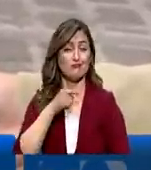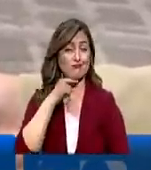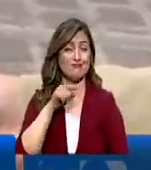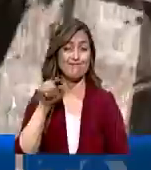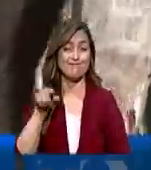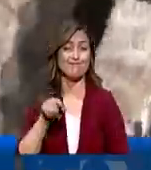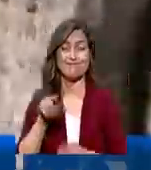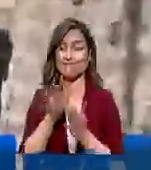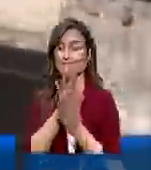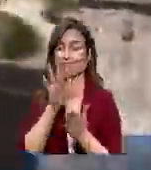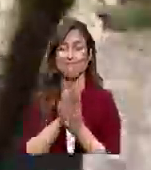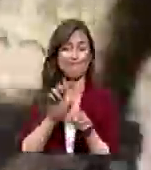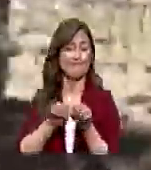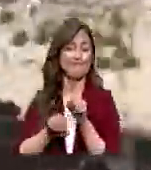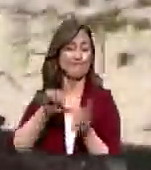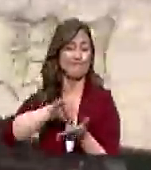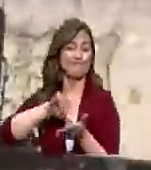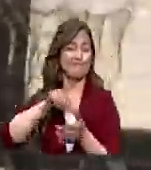a la ciudad.